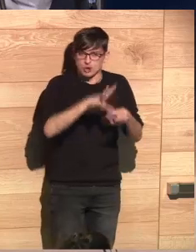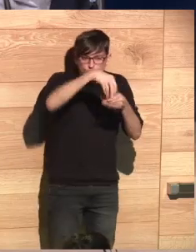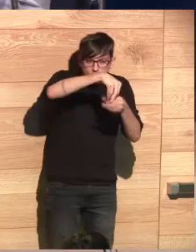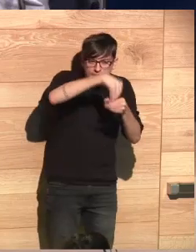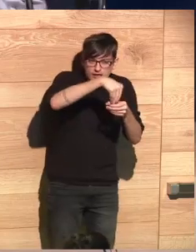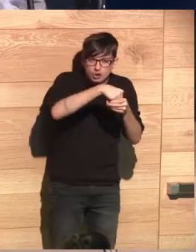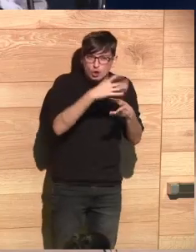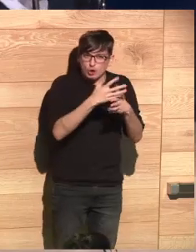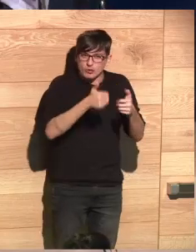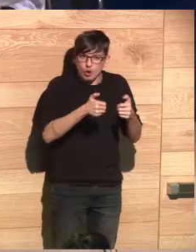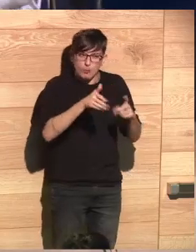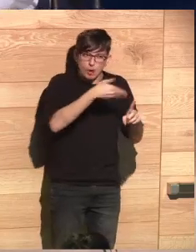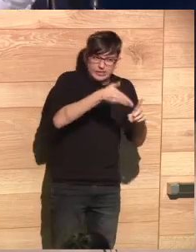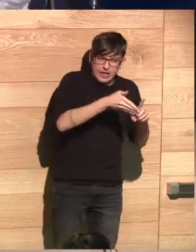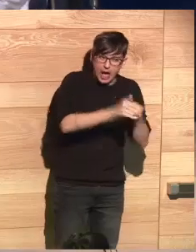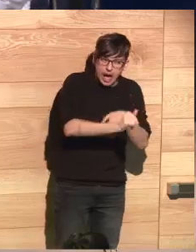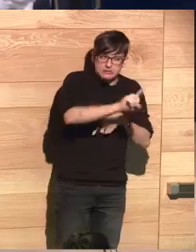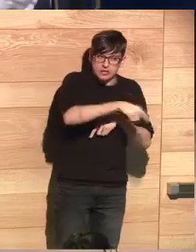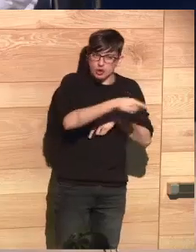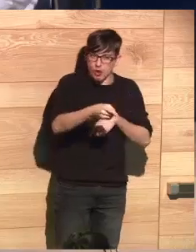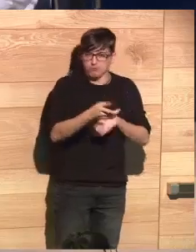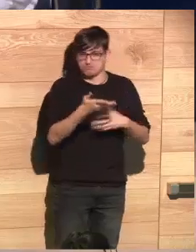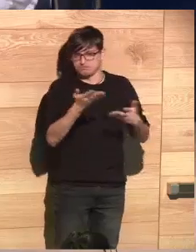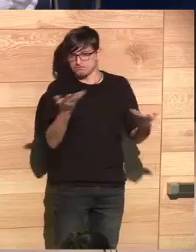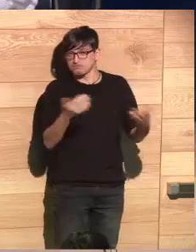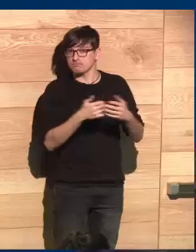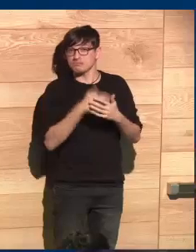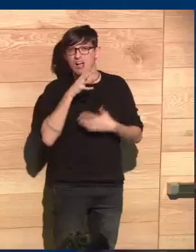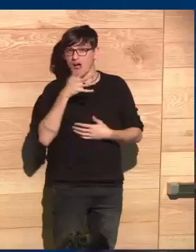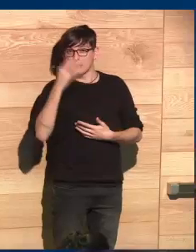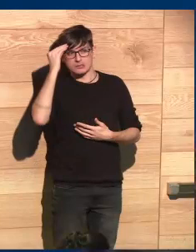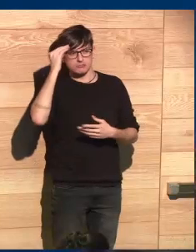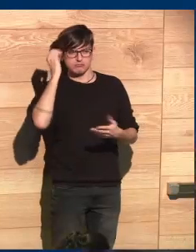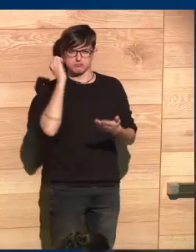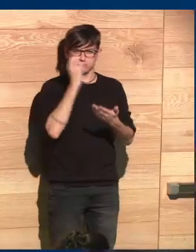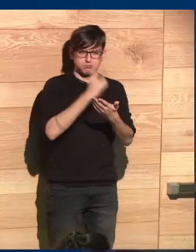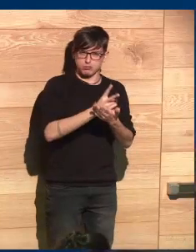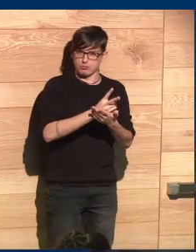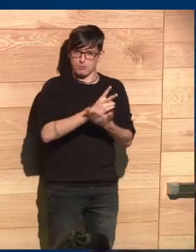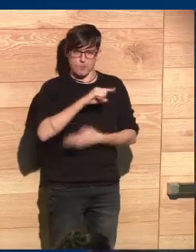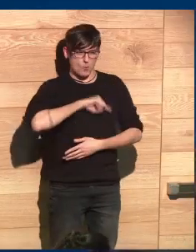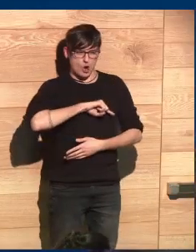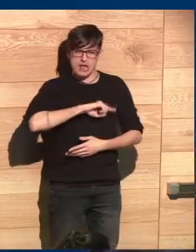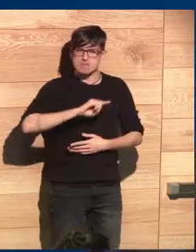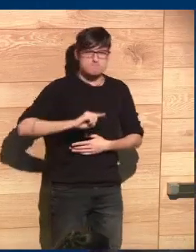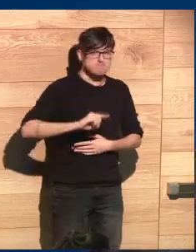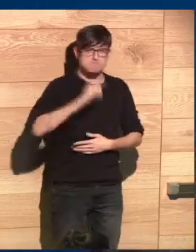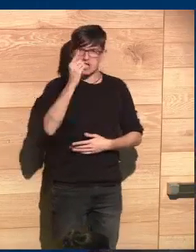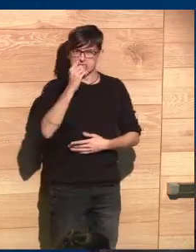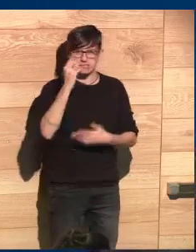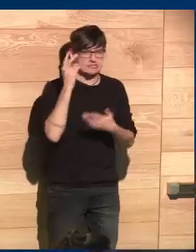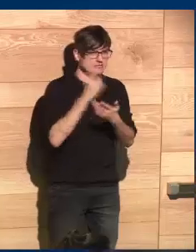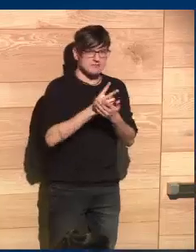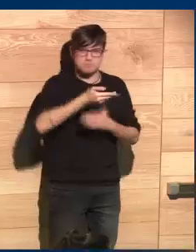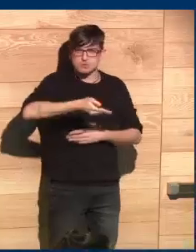¿Son violentos o no violentos o todas estas cosas? Y ahora yo creo que el mayor desafío moral que tenemos o uno de los mayores